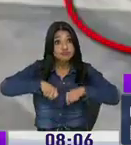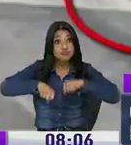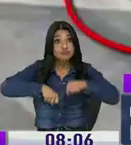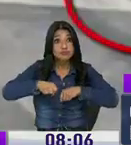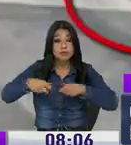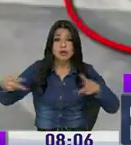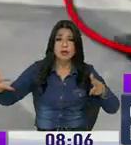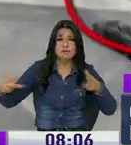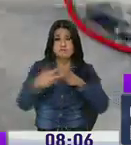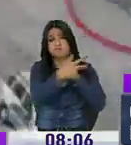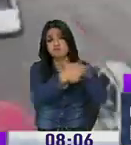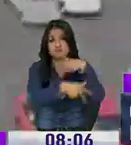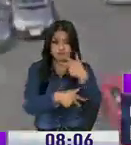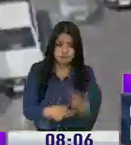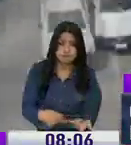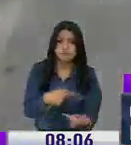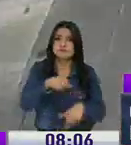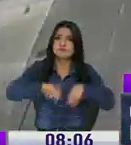por un auto.